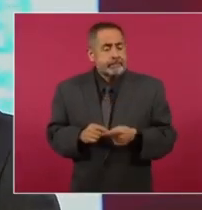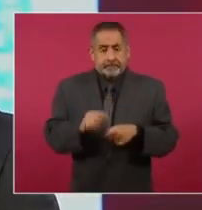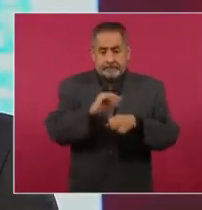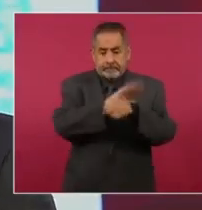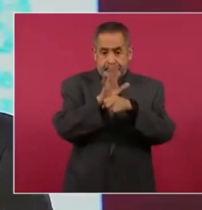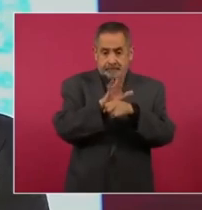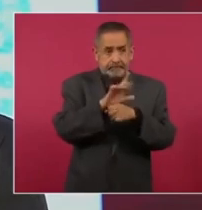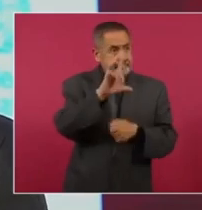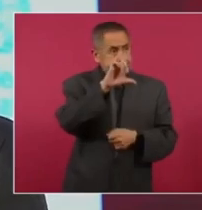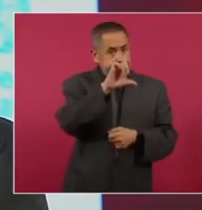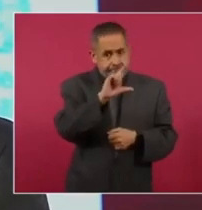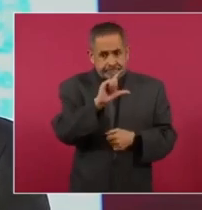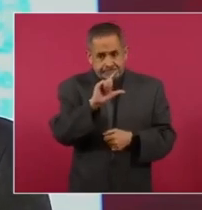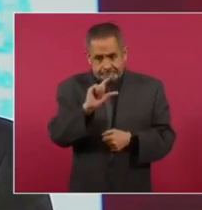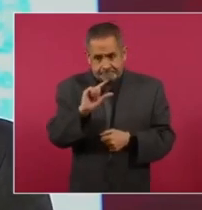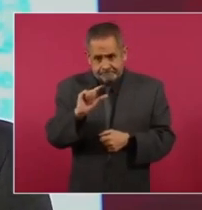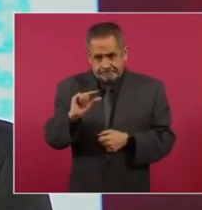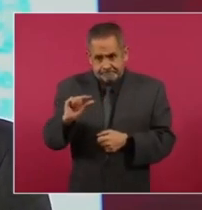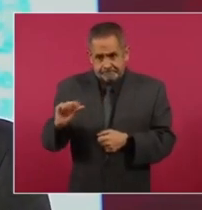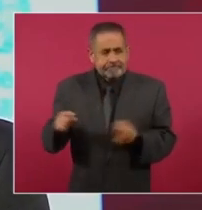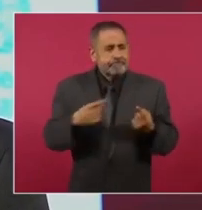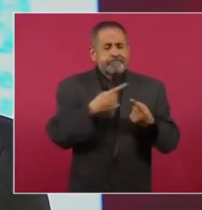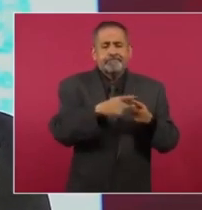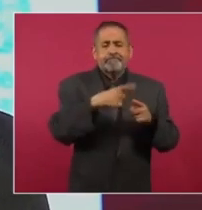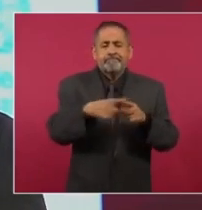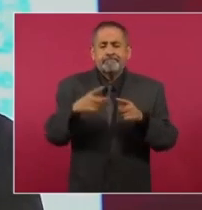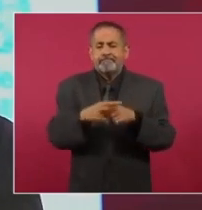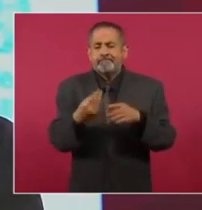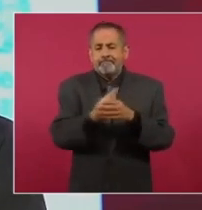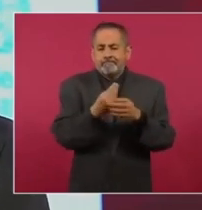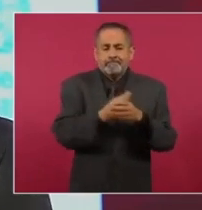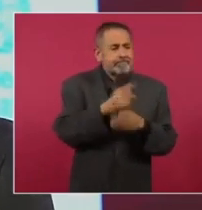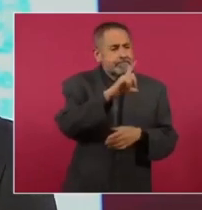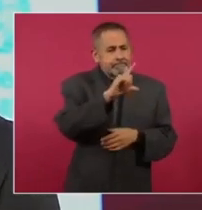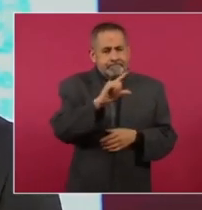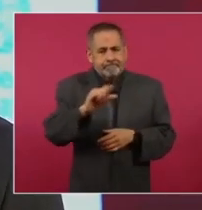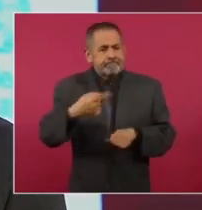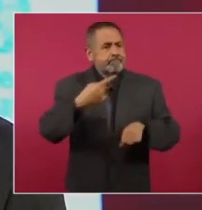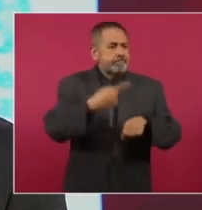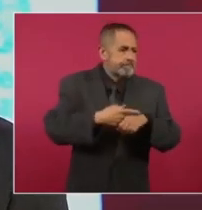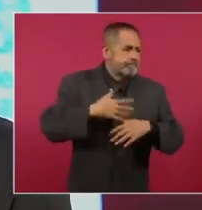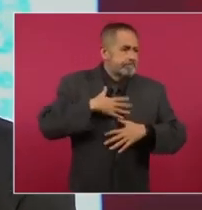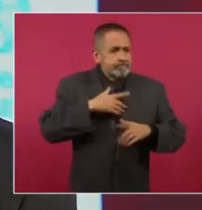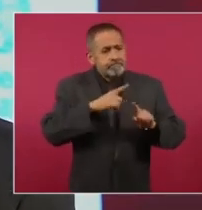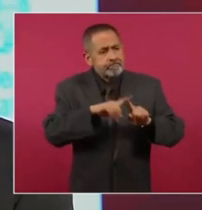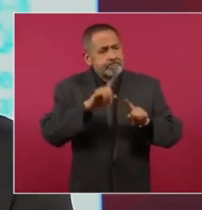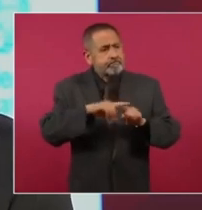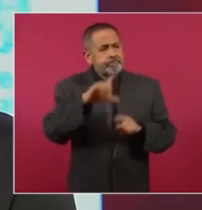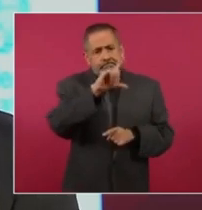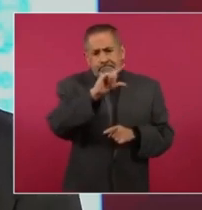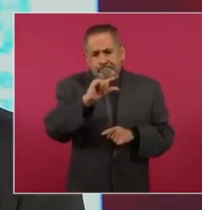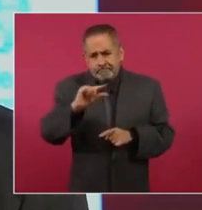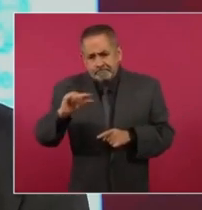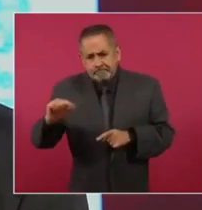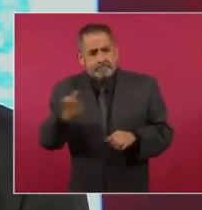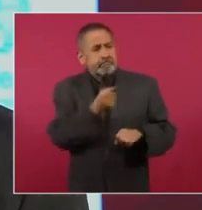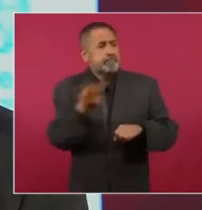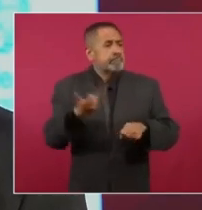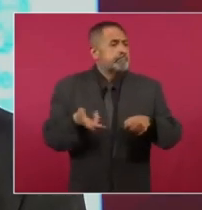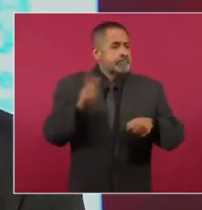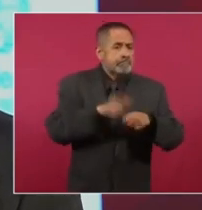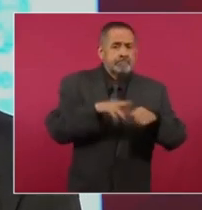continua de las distintas consecuencias de la epidemia, los casos, las hospitalizaciones,